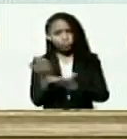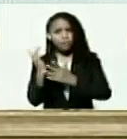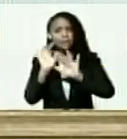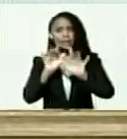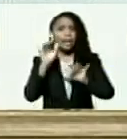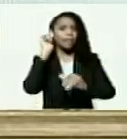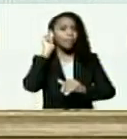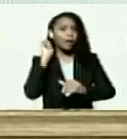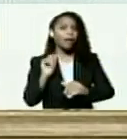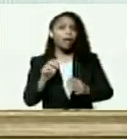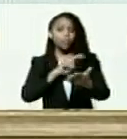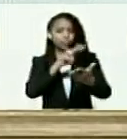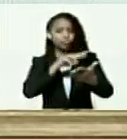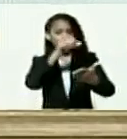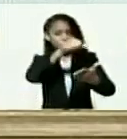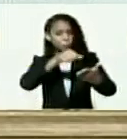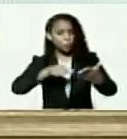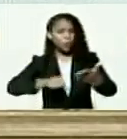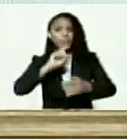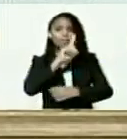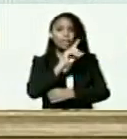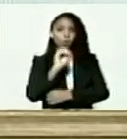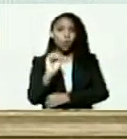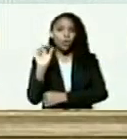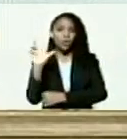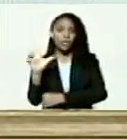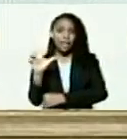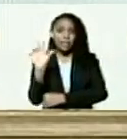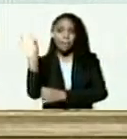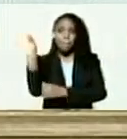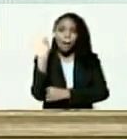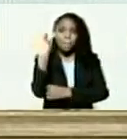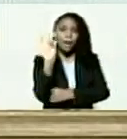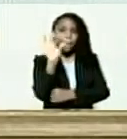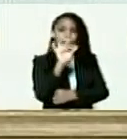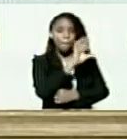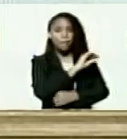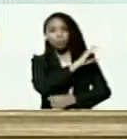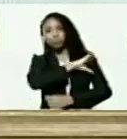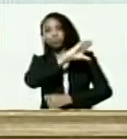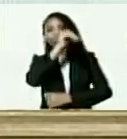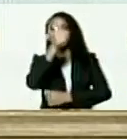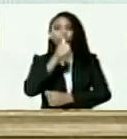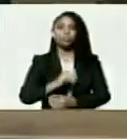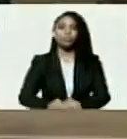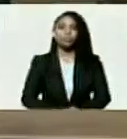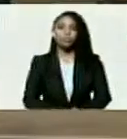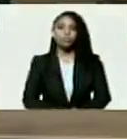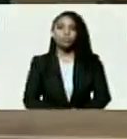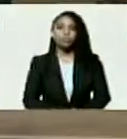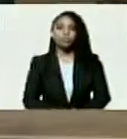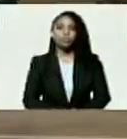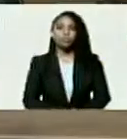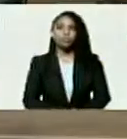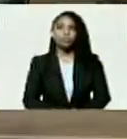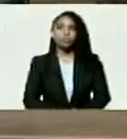leer el listado de 103 elegibles a rectoras y rectores.